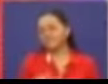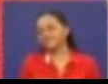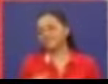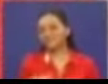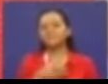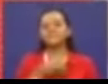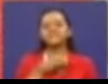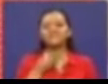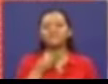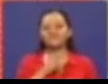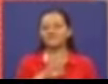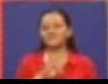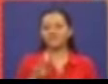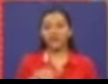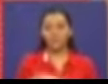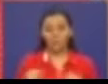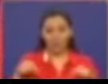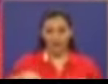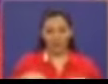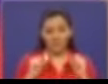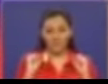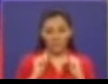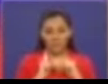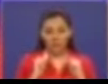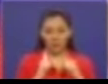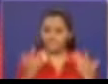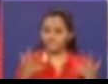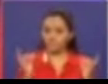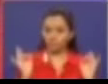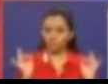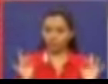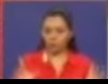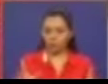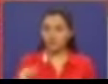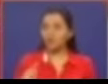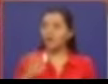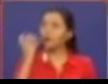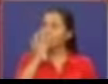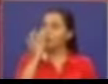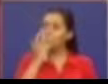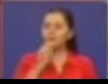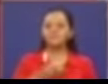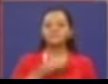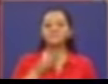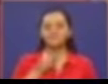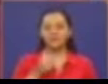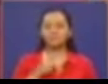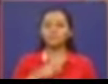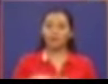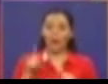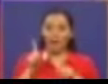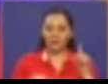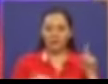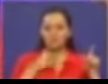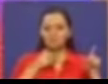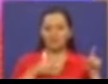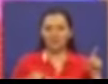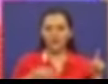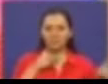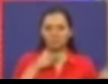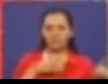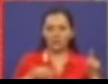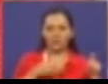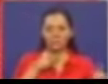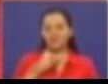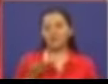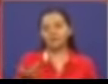eso que aquí no es clima frío, ¿no? Cuando hay clima frío se me va más rápidamente la voz, así que disculparán. Por eso no podía ni cantar. Alguien dirá, ¿y cuándo usted ha